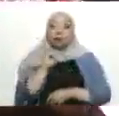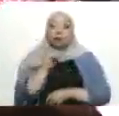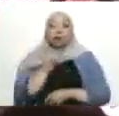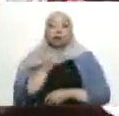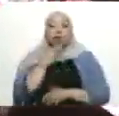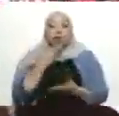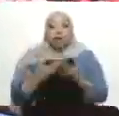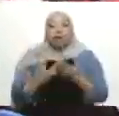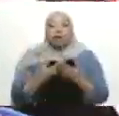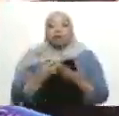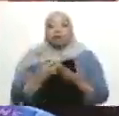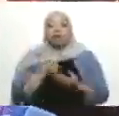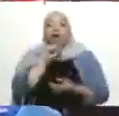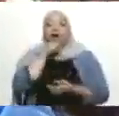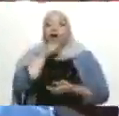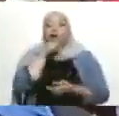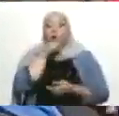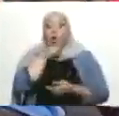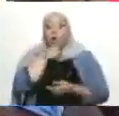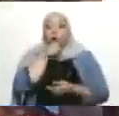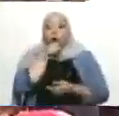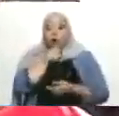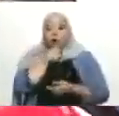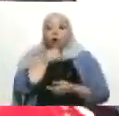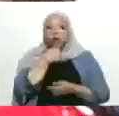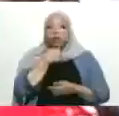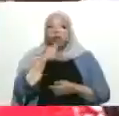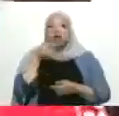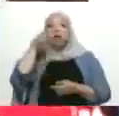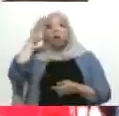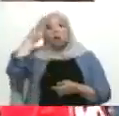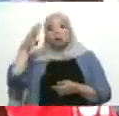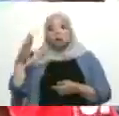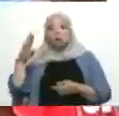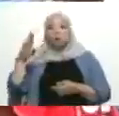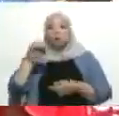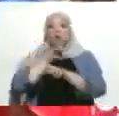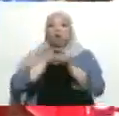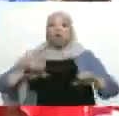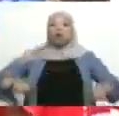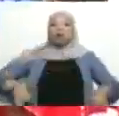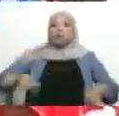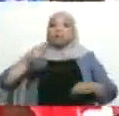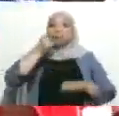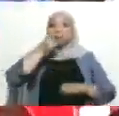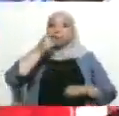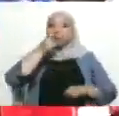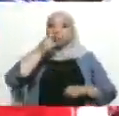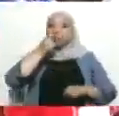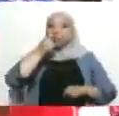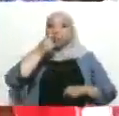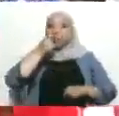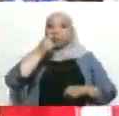a abuelos y abuelas, gracias a los milicianos, gracias a la Fuerza Armada Nacional Bolivariana y por estar general Zurbarán, gracias a